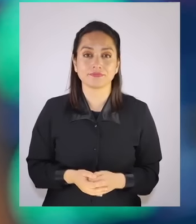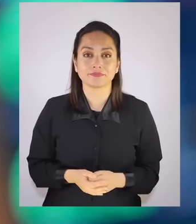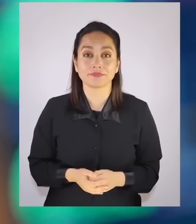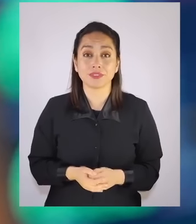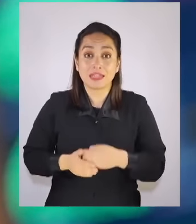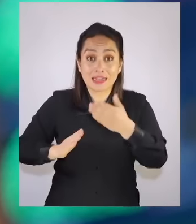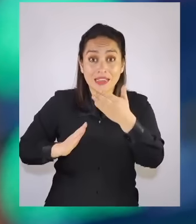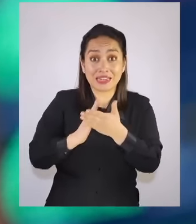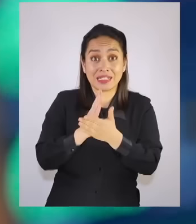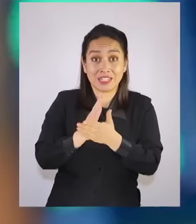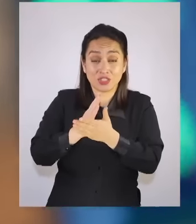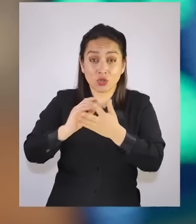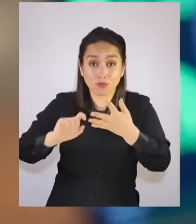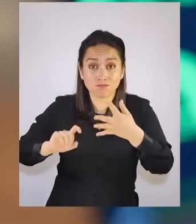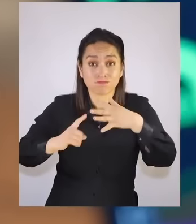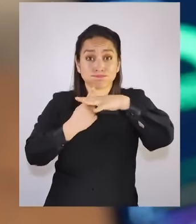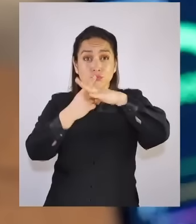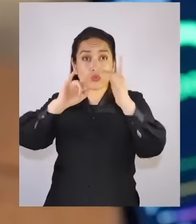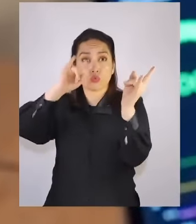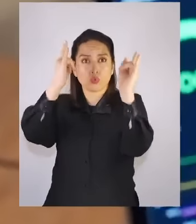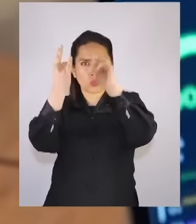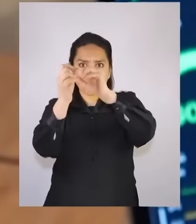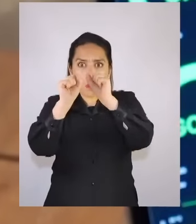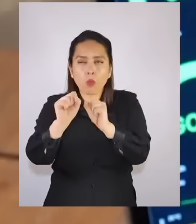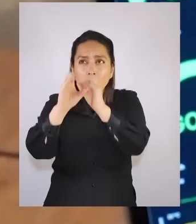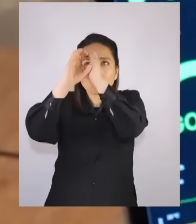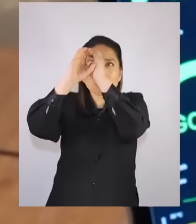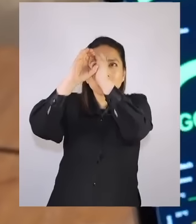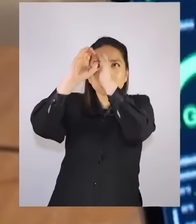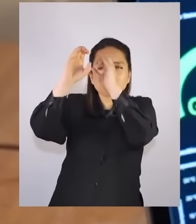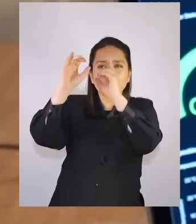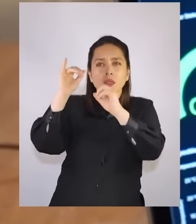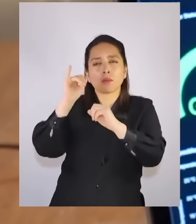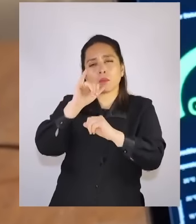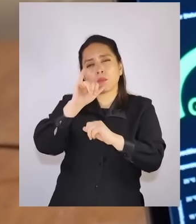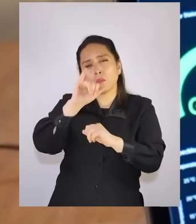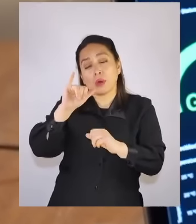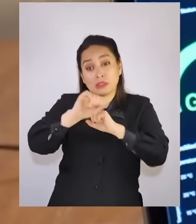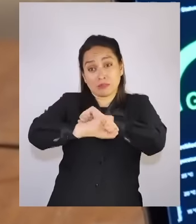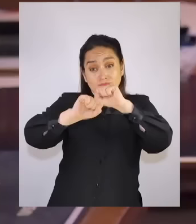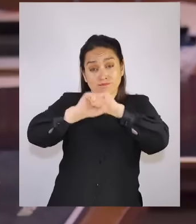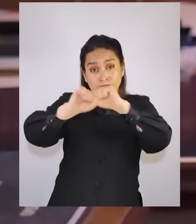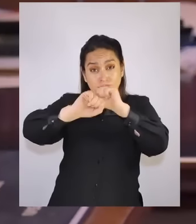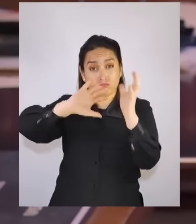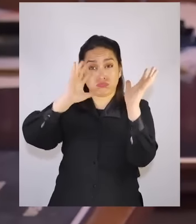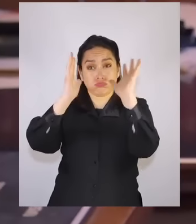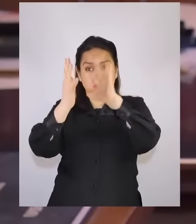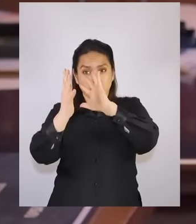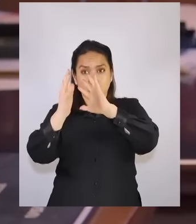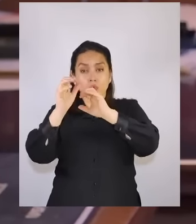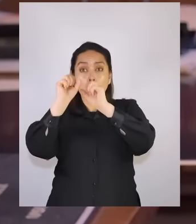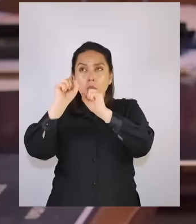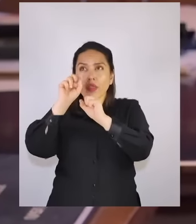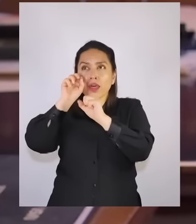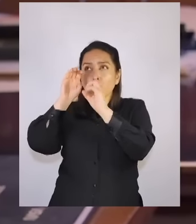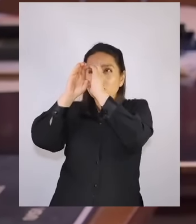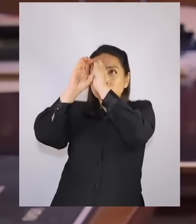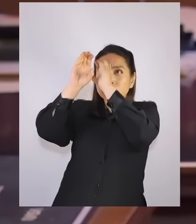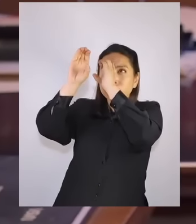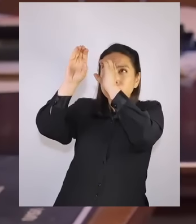Desde el inicio del universo uno puede hacer observaciones. Un poquito tiempo después del Big Bang se pueden hacer observaciones. Entonces estamos